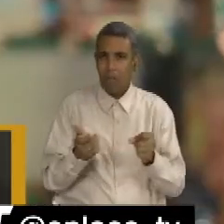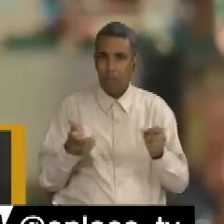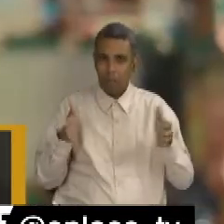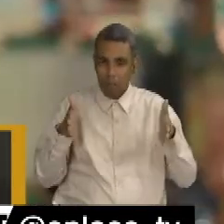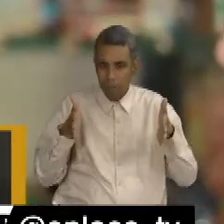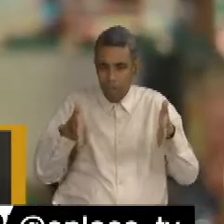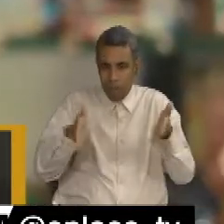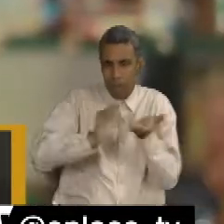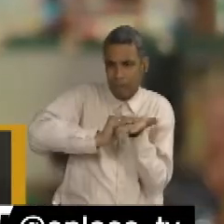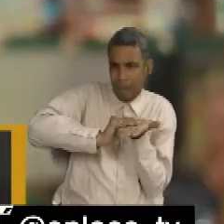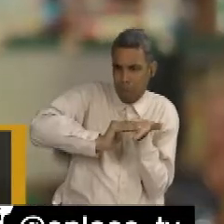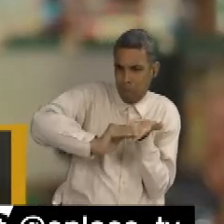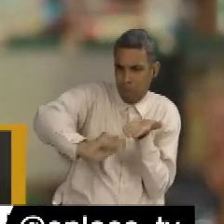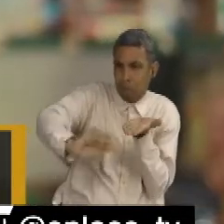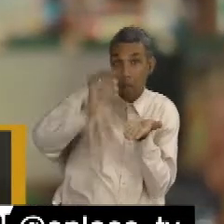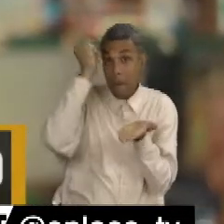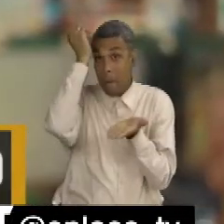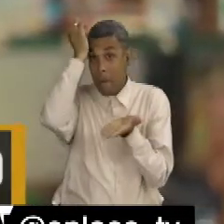más progreso.